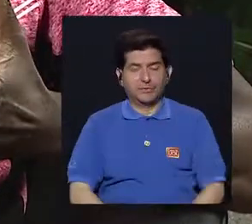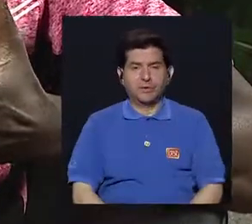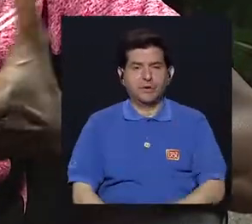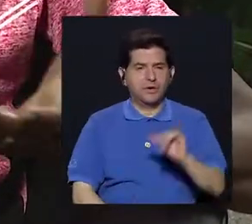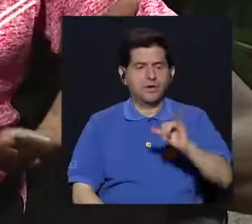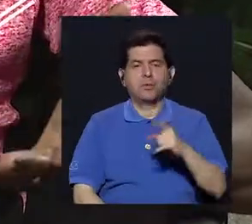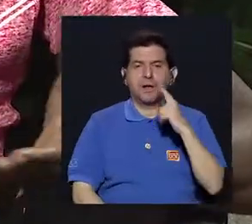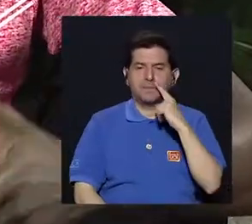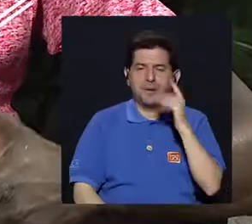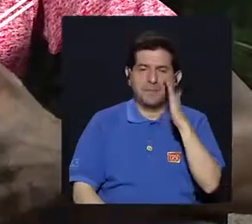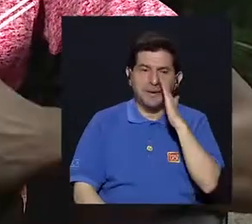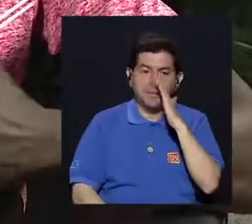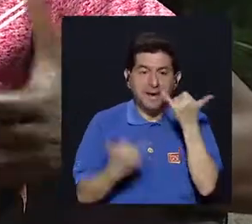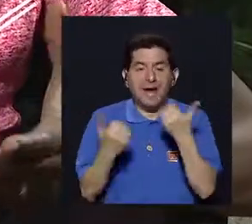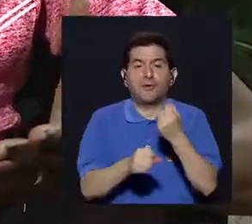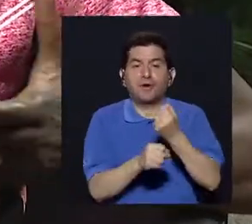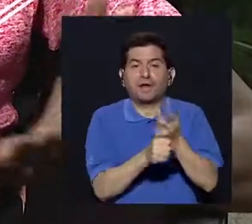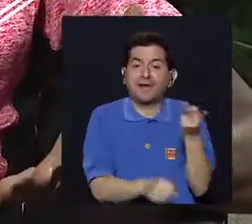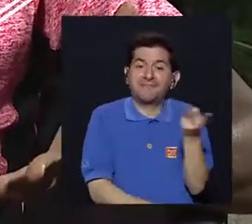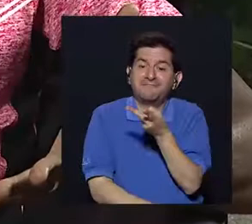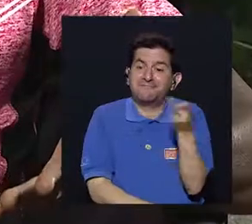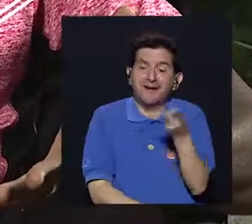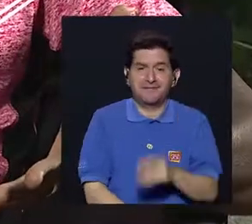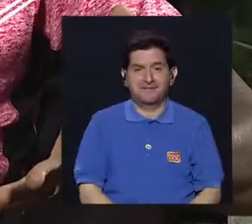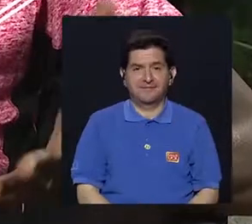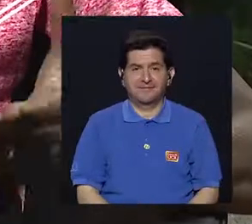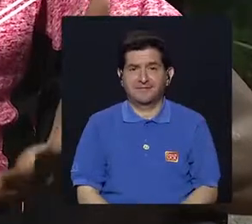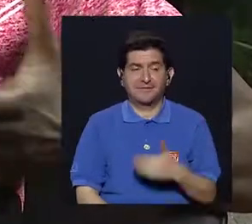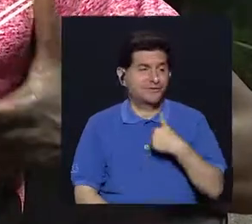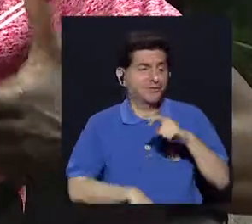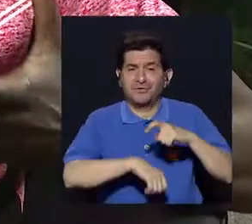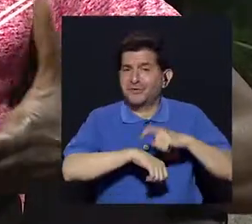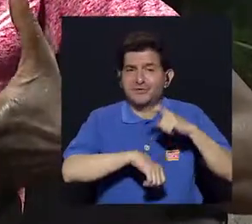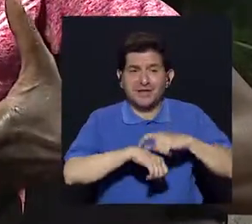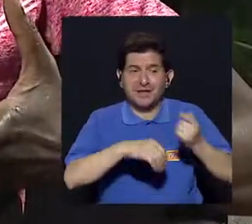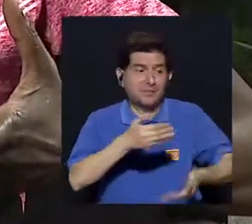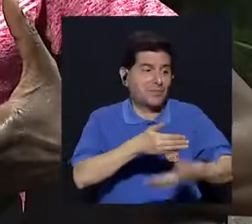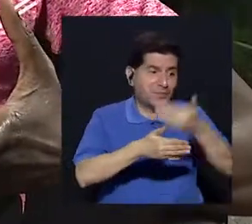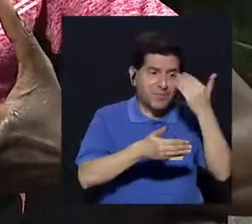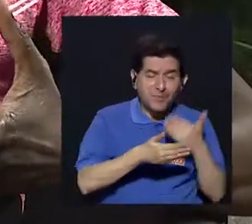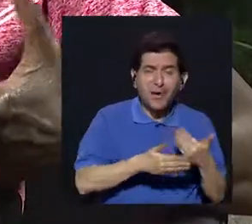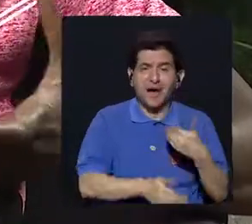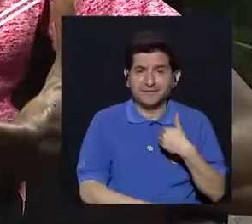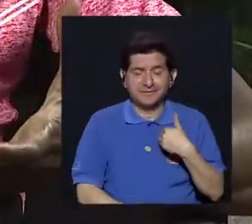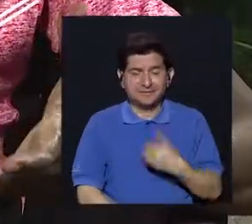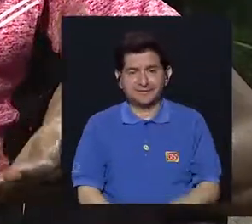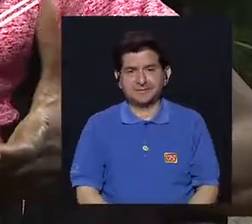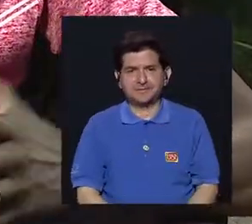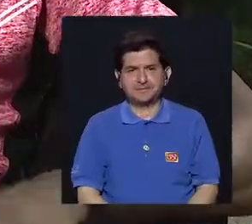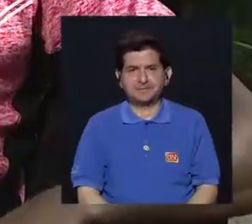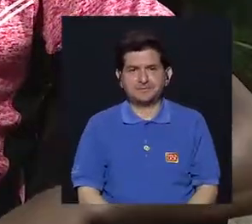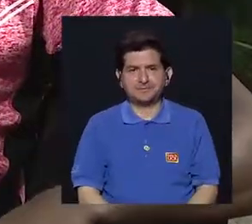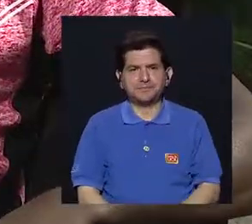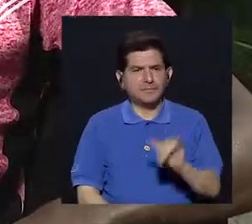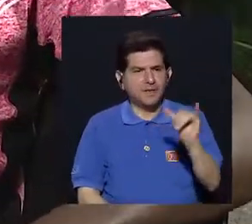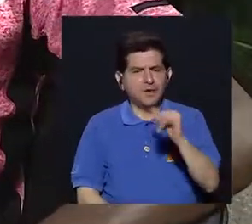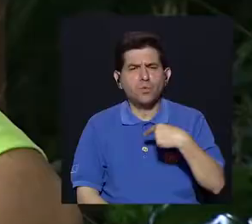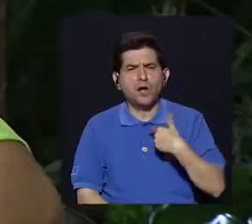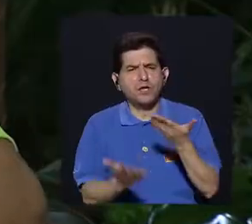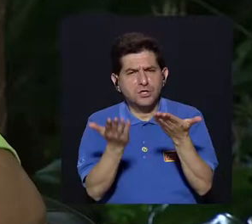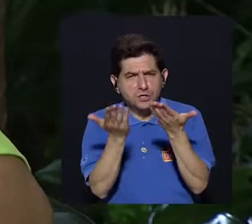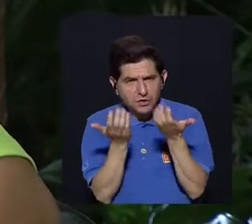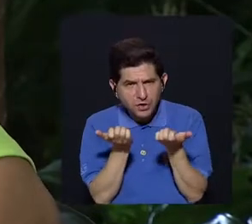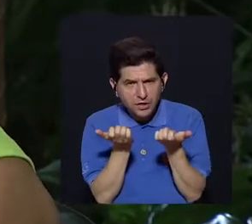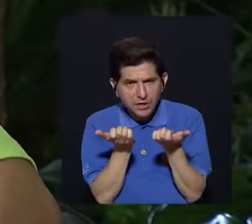tiempo. También podemos decir que papá y mamá trabajan ahora. Entonces, no hay ese tiempo como había antes, ¿verdad?